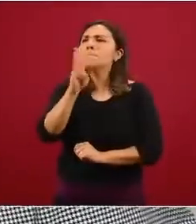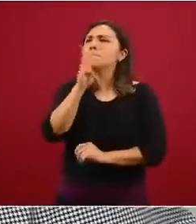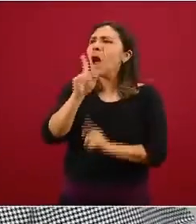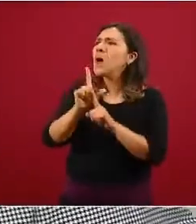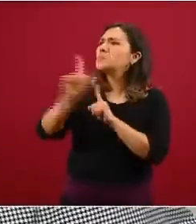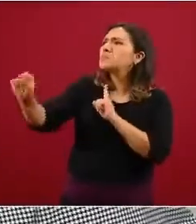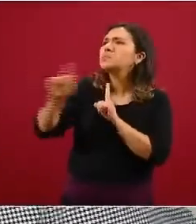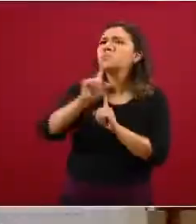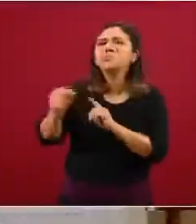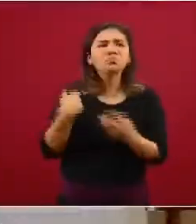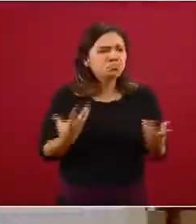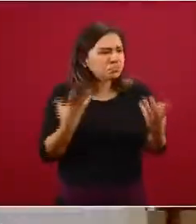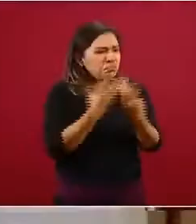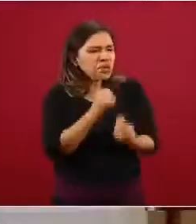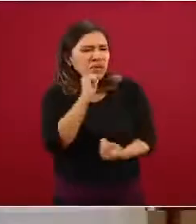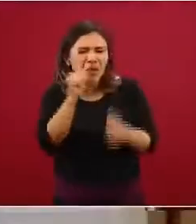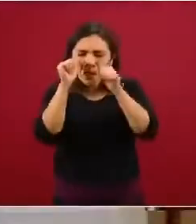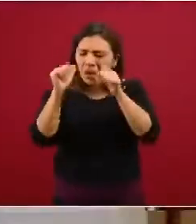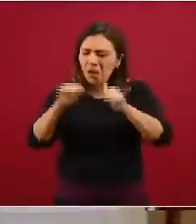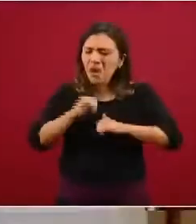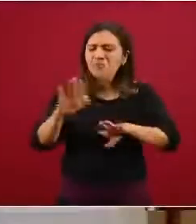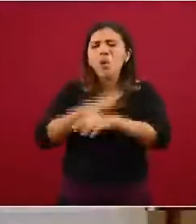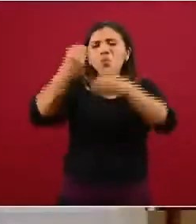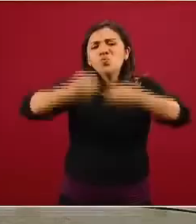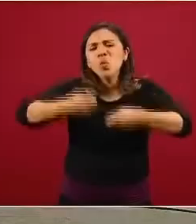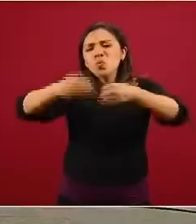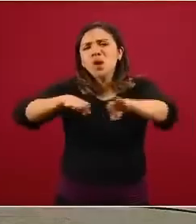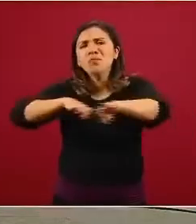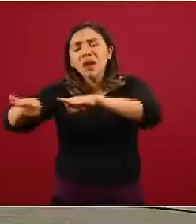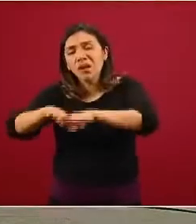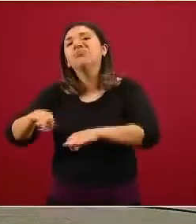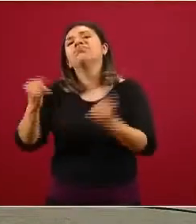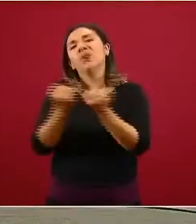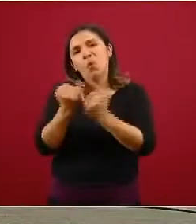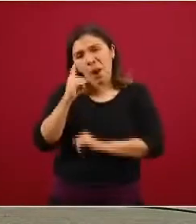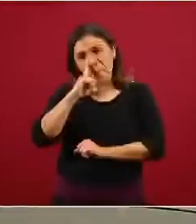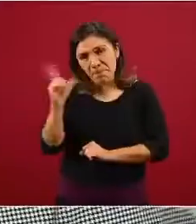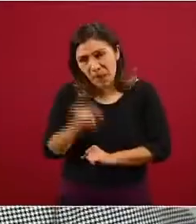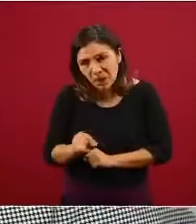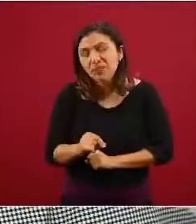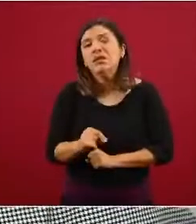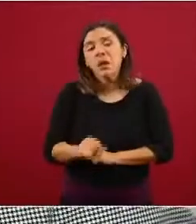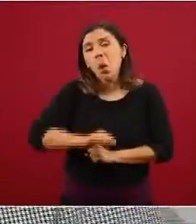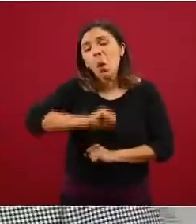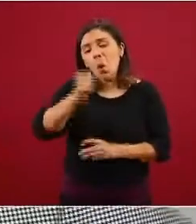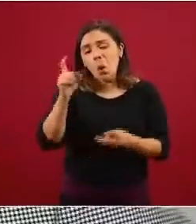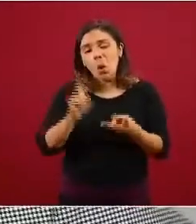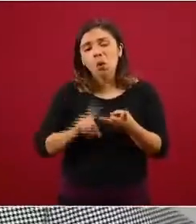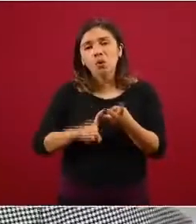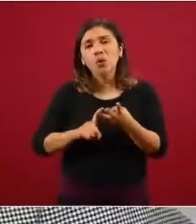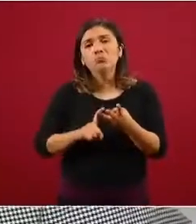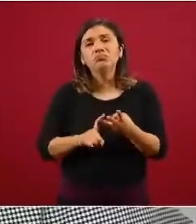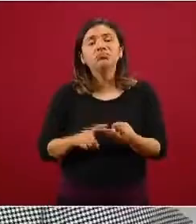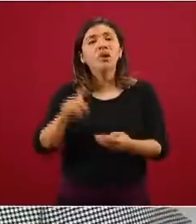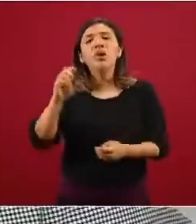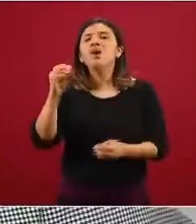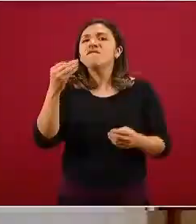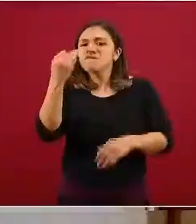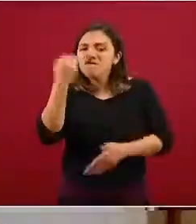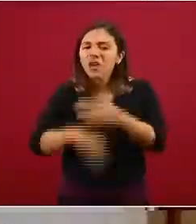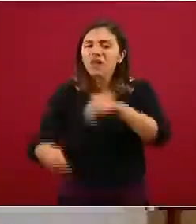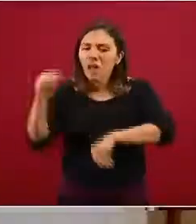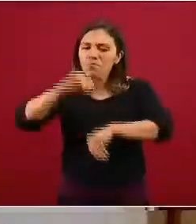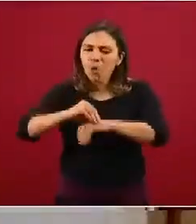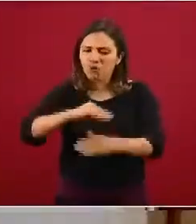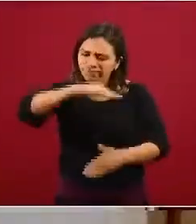la lejanía de los padres por cuestiones de trabajo, también es un factor importante. Y finalmente, la no imposición